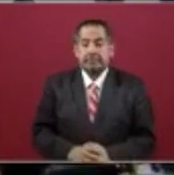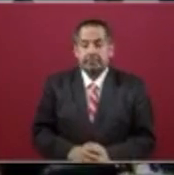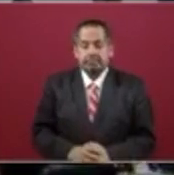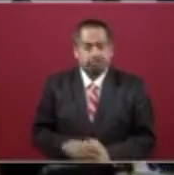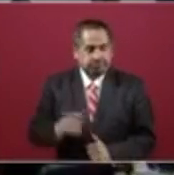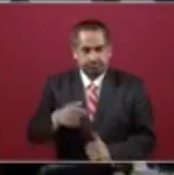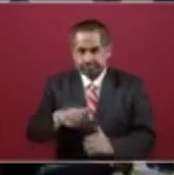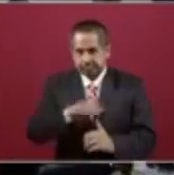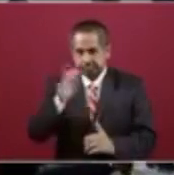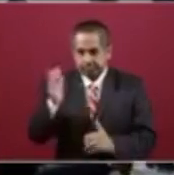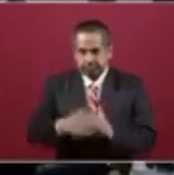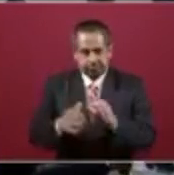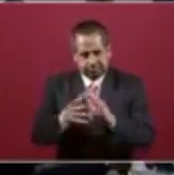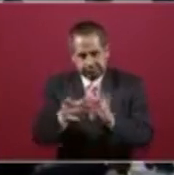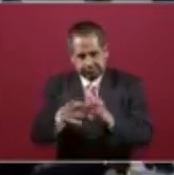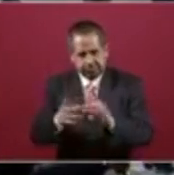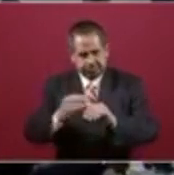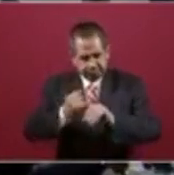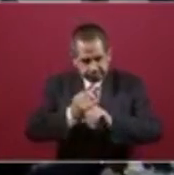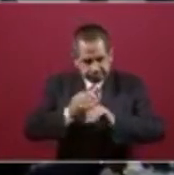terminar de informar,